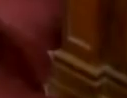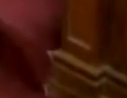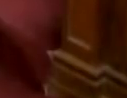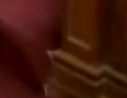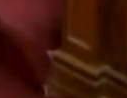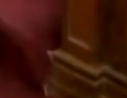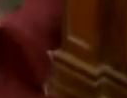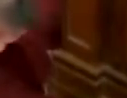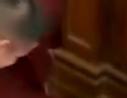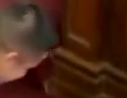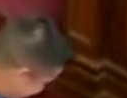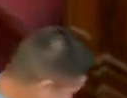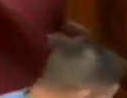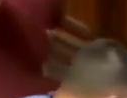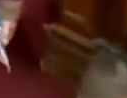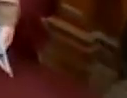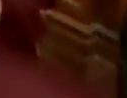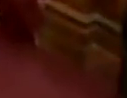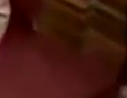compromiso.